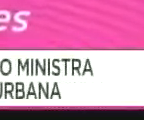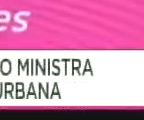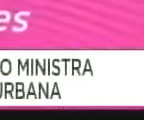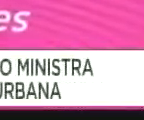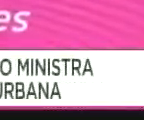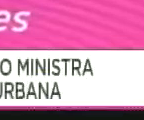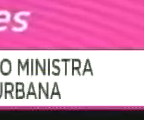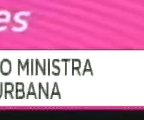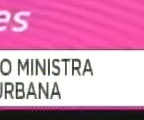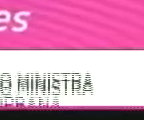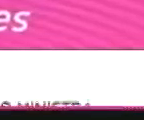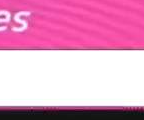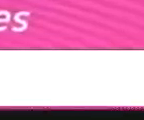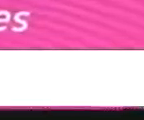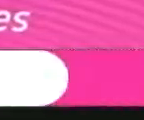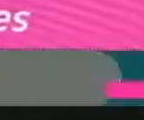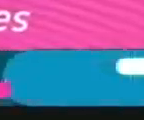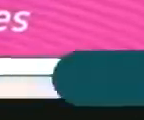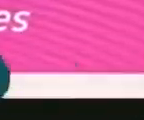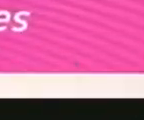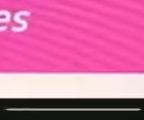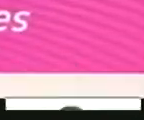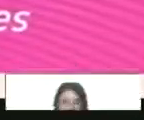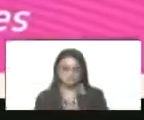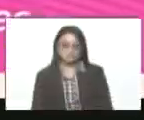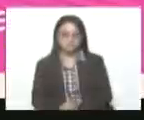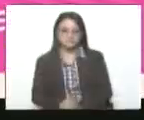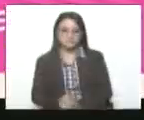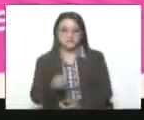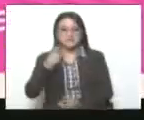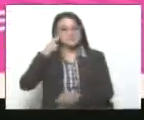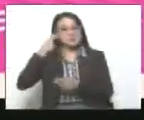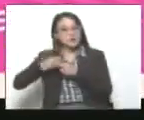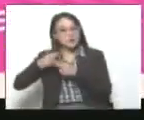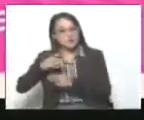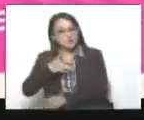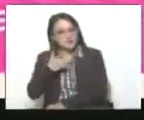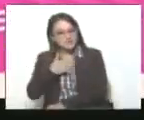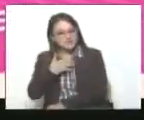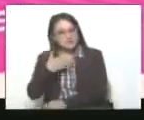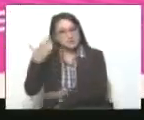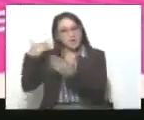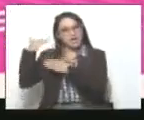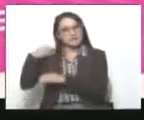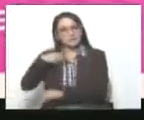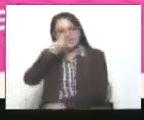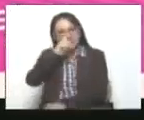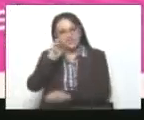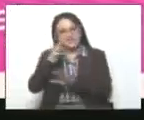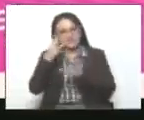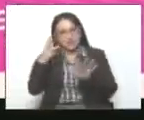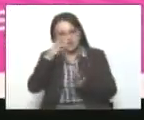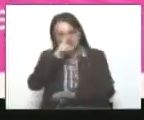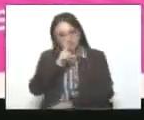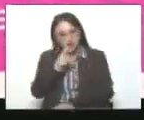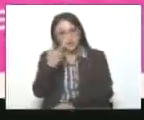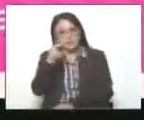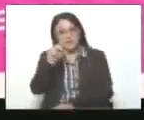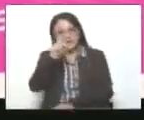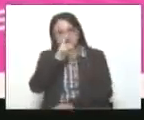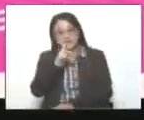psicológicamente, físicamente, me siento como cuando tenía 18 años, 20 años, 22 años.